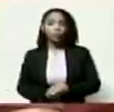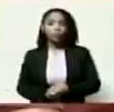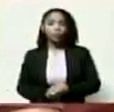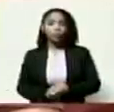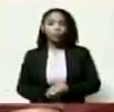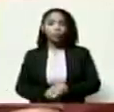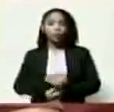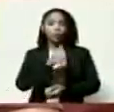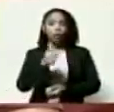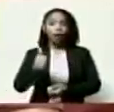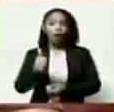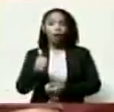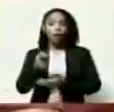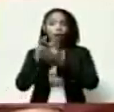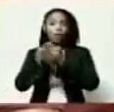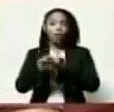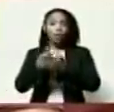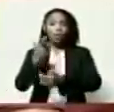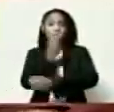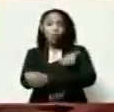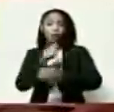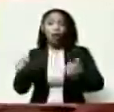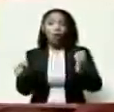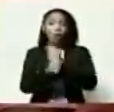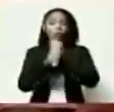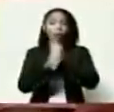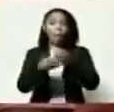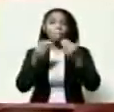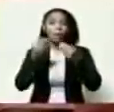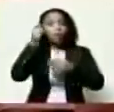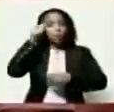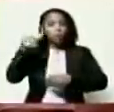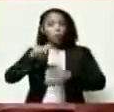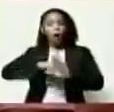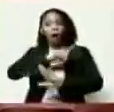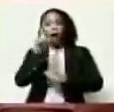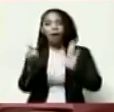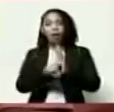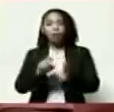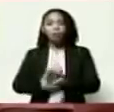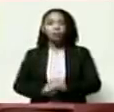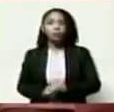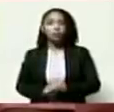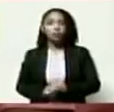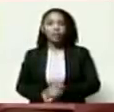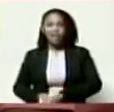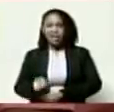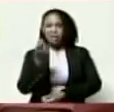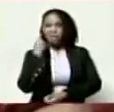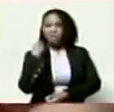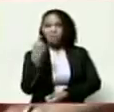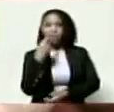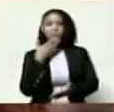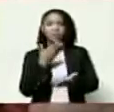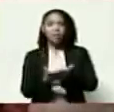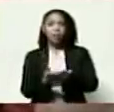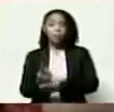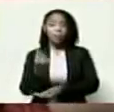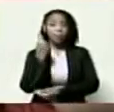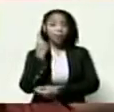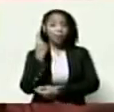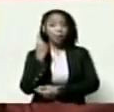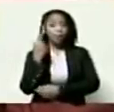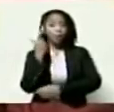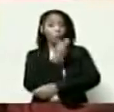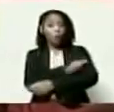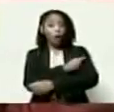cada lote de vacuna que se conseguía era para el pueblo en general. Jamás le pidieron, primero era